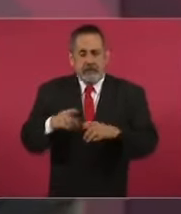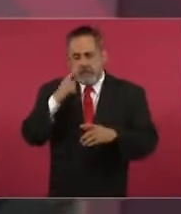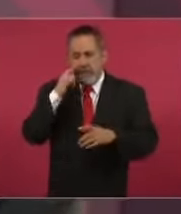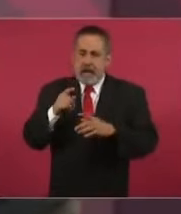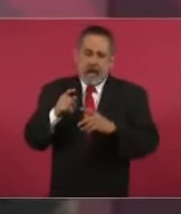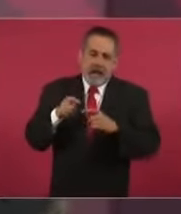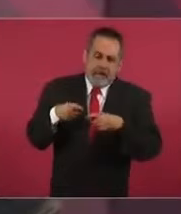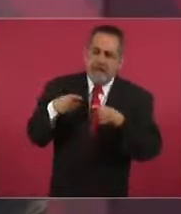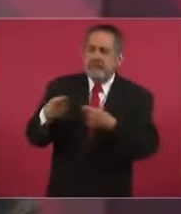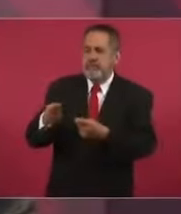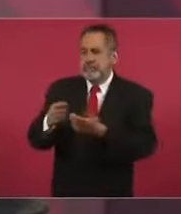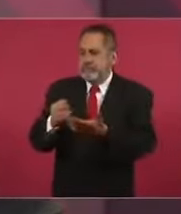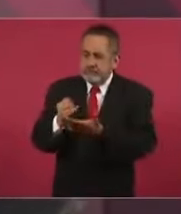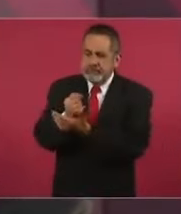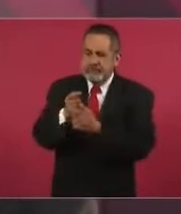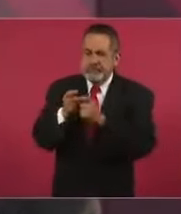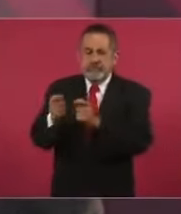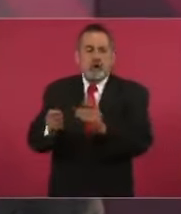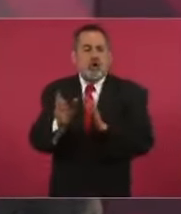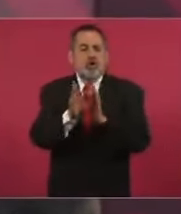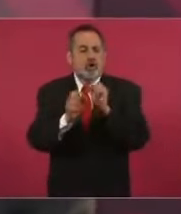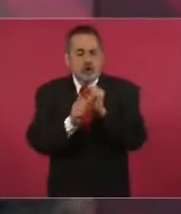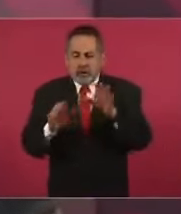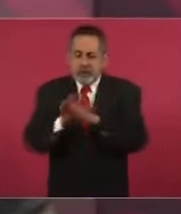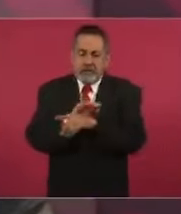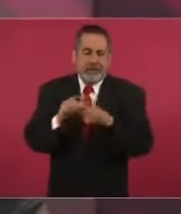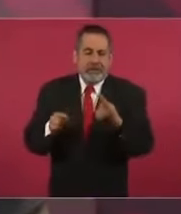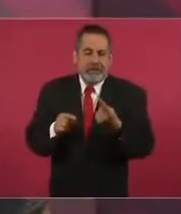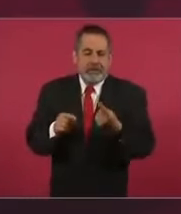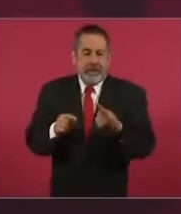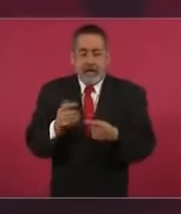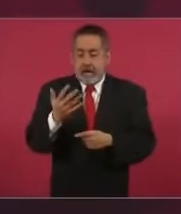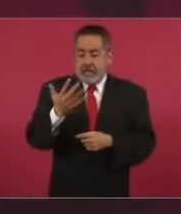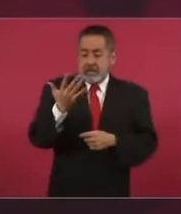nombramientos, reformas constitucionales, se necesita,